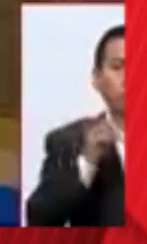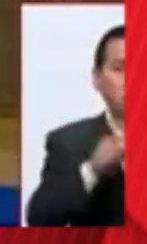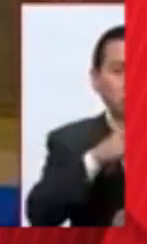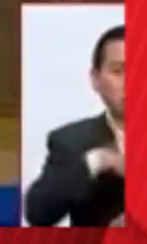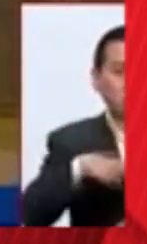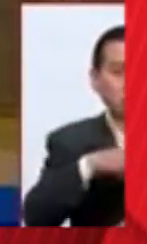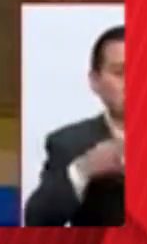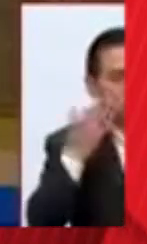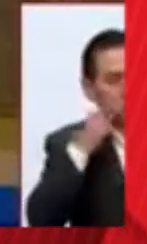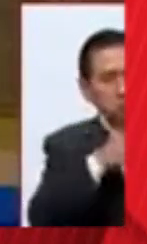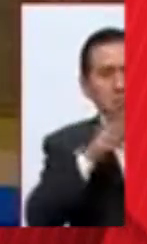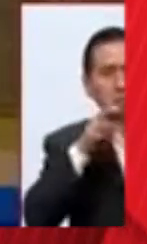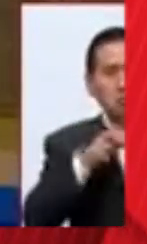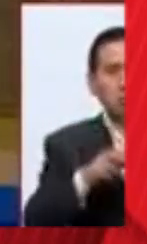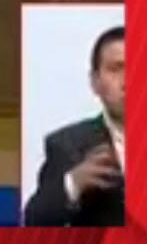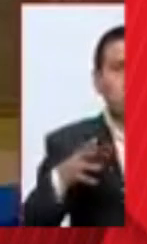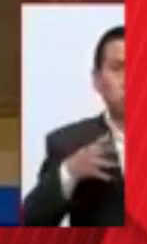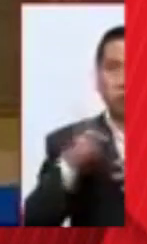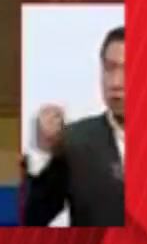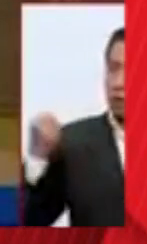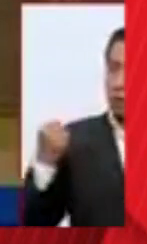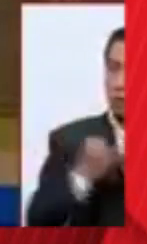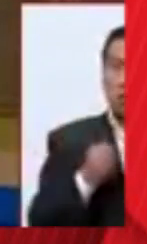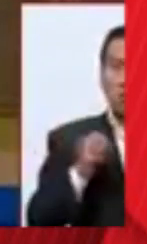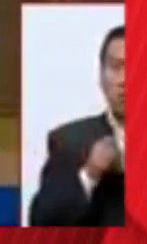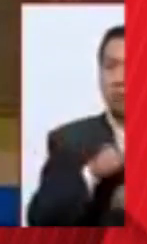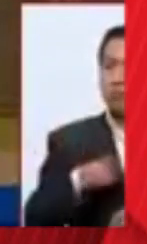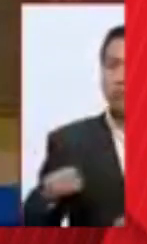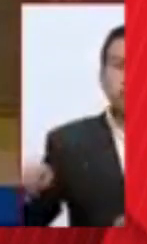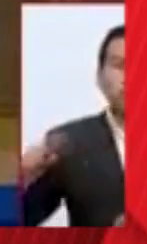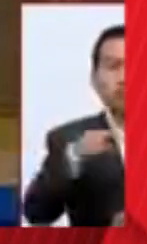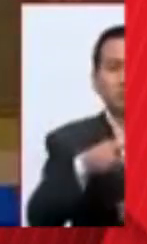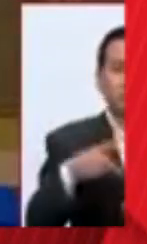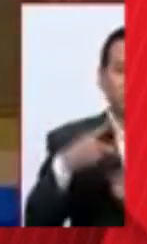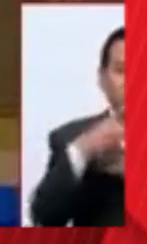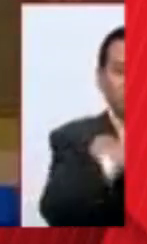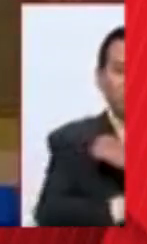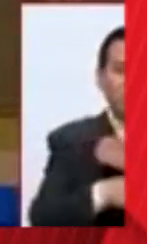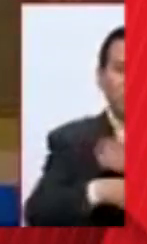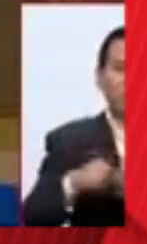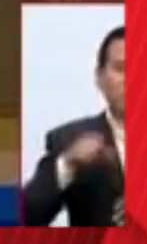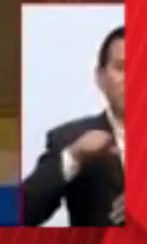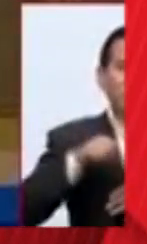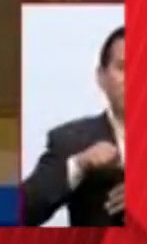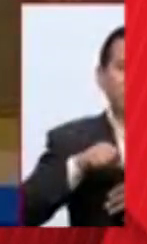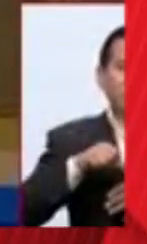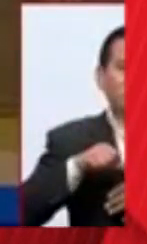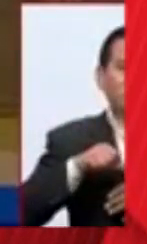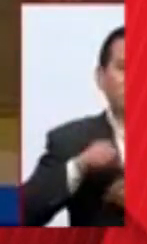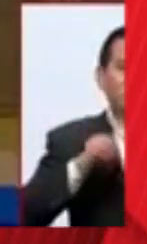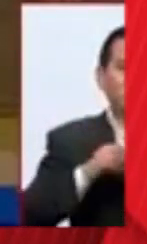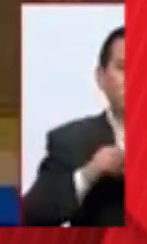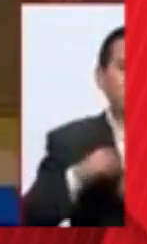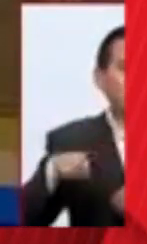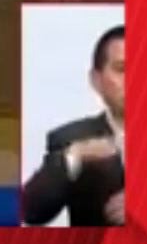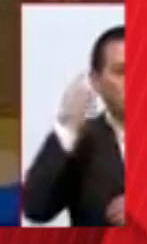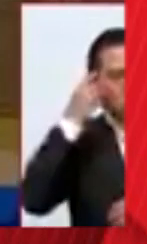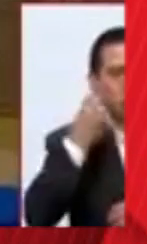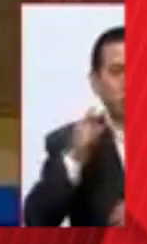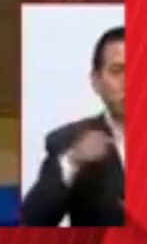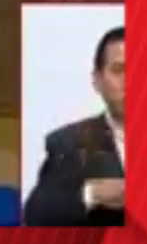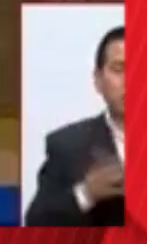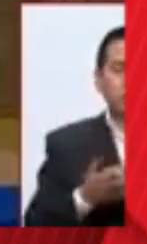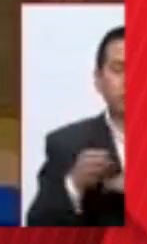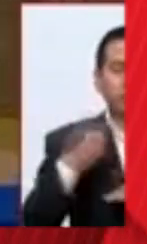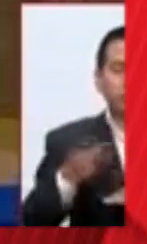la participación no solamente de Estados Unidos, sino de los países de Sudamérica, pero con gobiernos de derecha en este golpe de